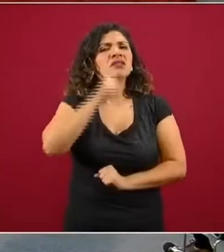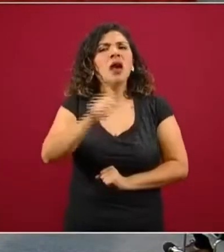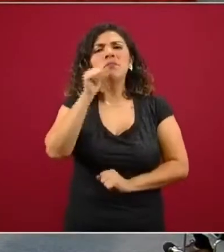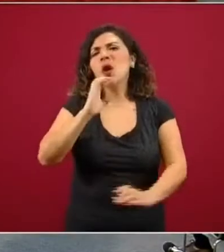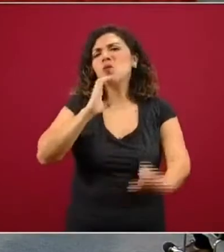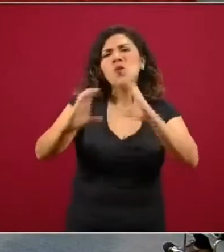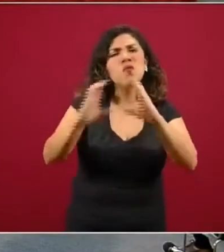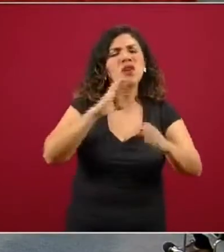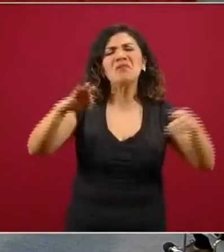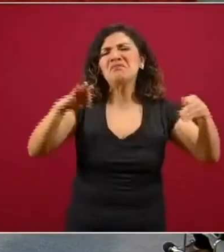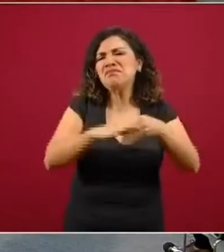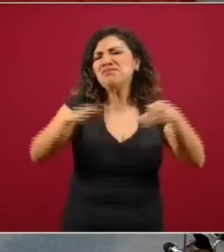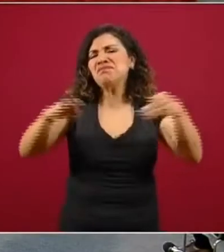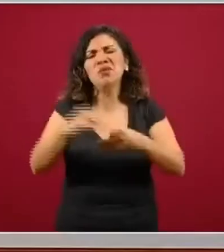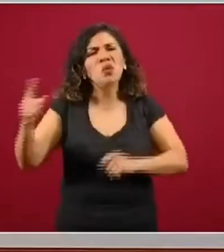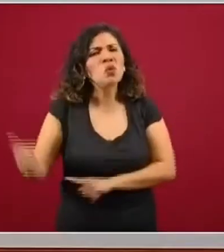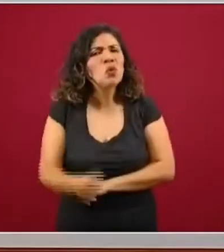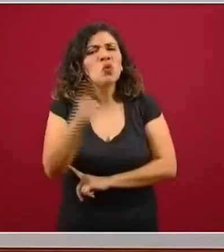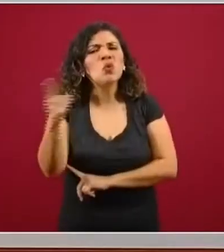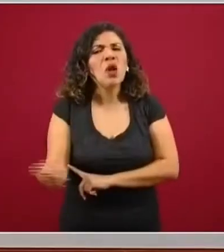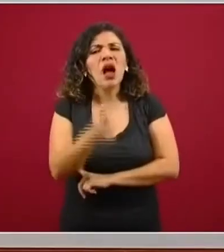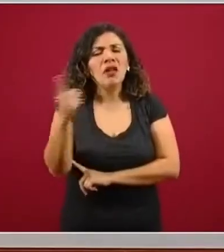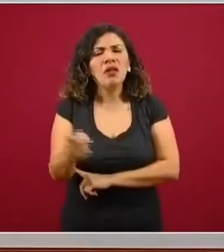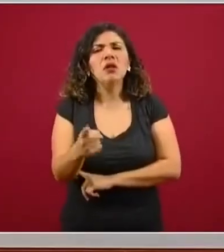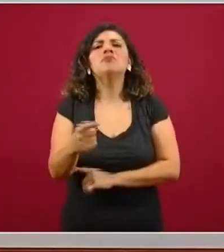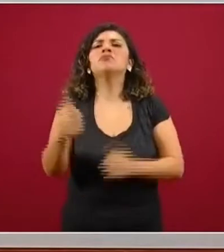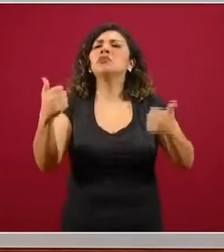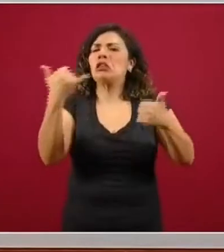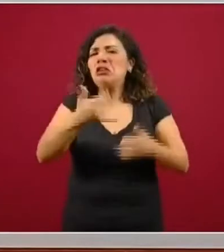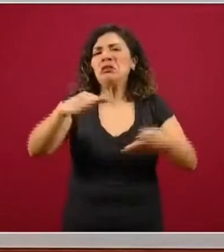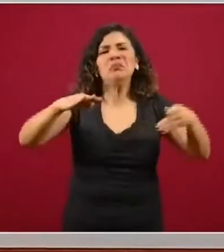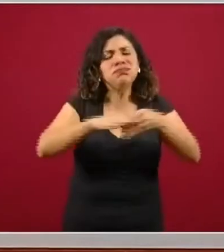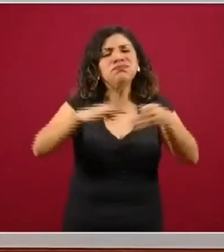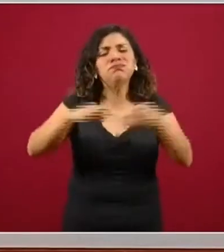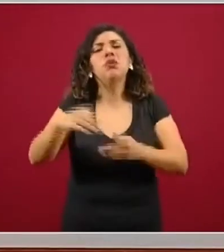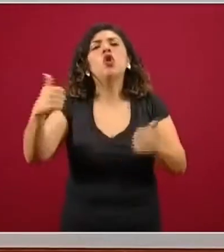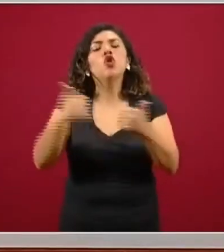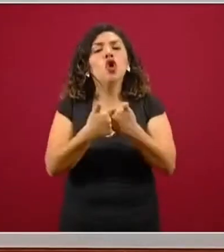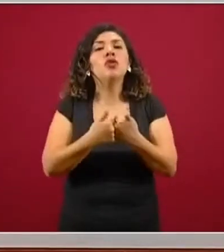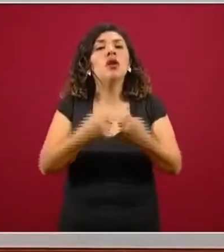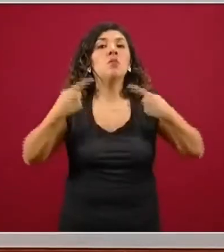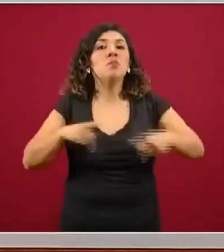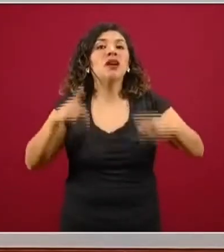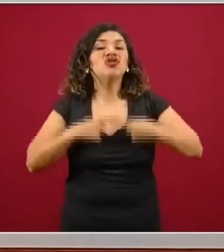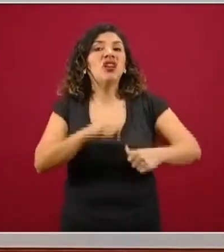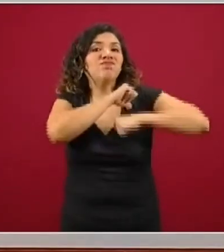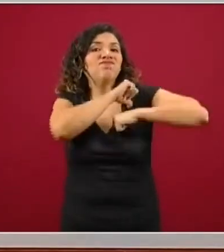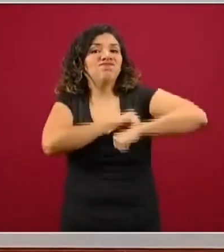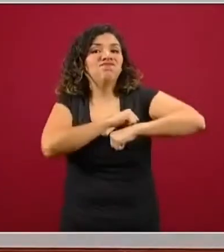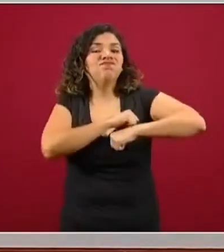comunicación constante y permanente y de manera periódica con los